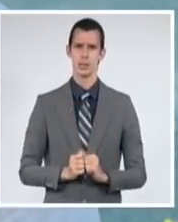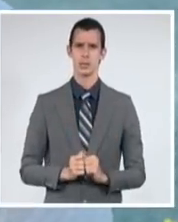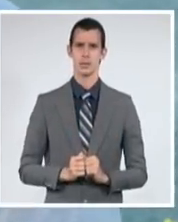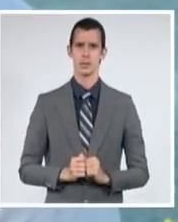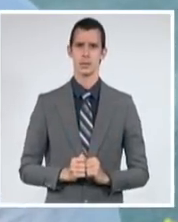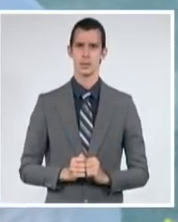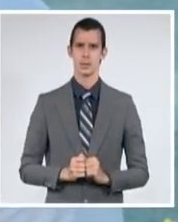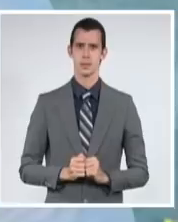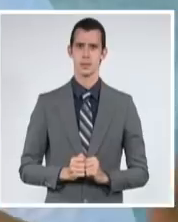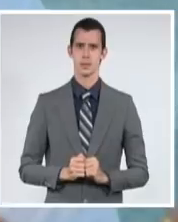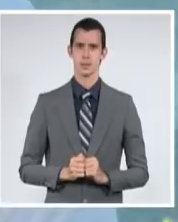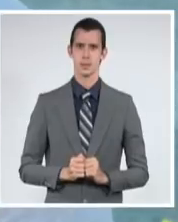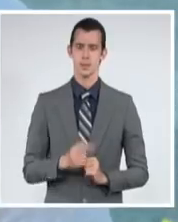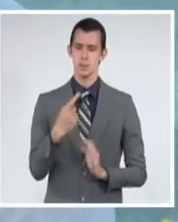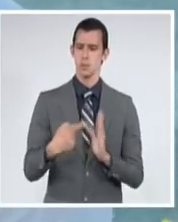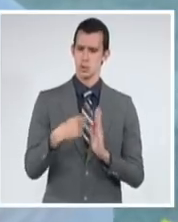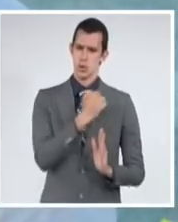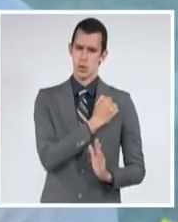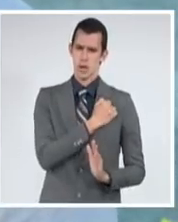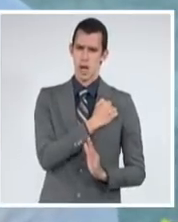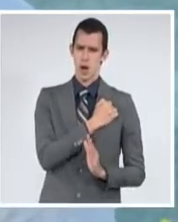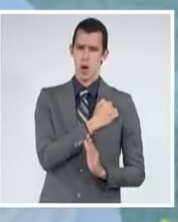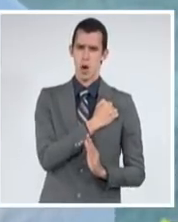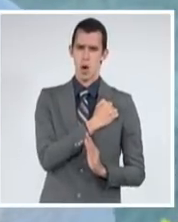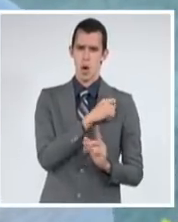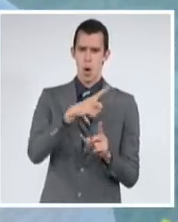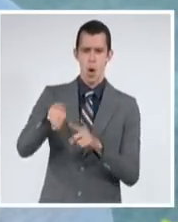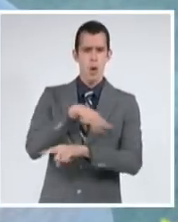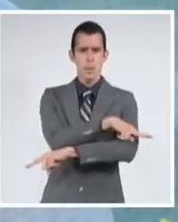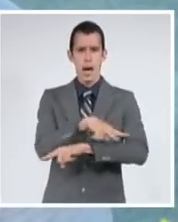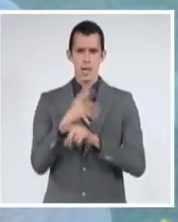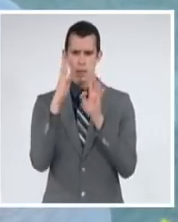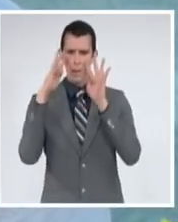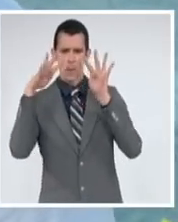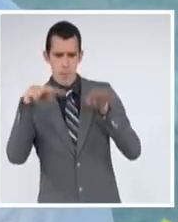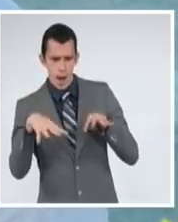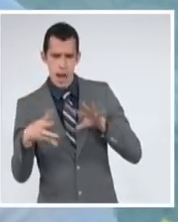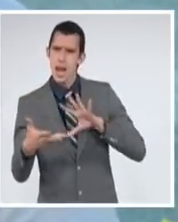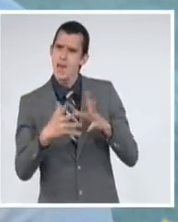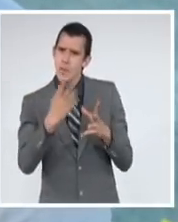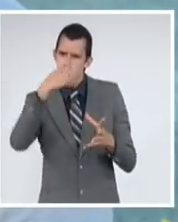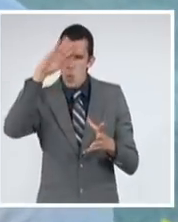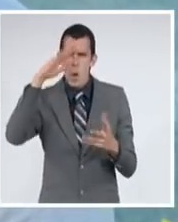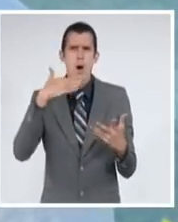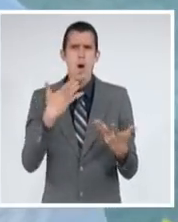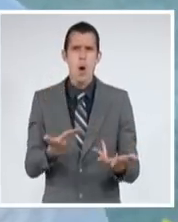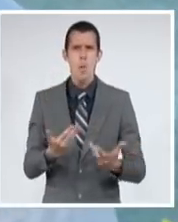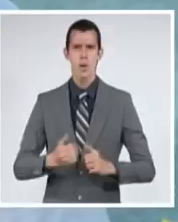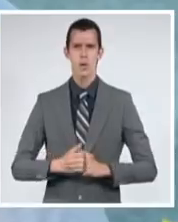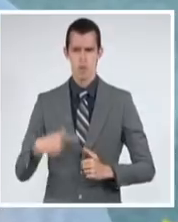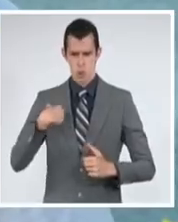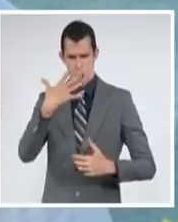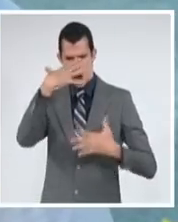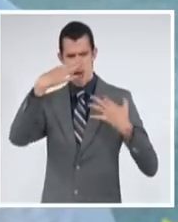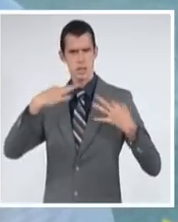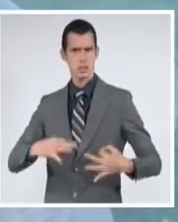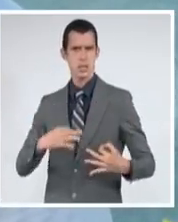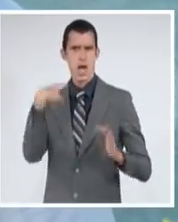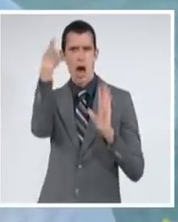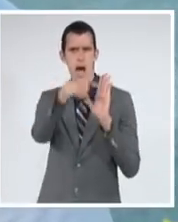quiero enseñarle al mundo lo que yo soy. Y lo que yo soy son ellos. Y como yo